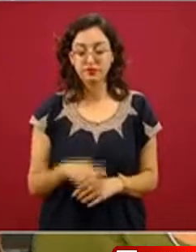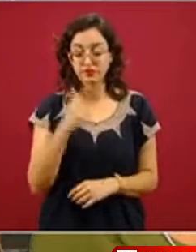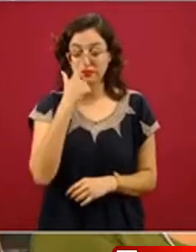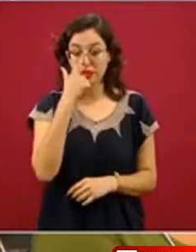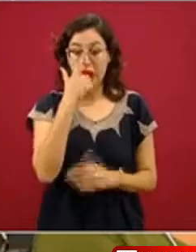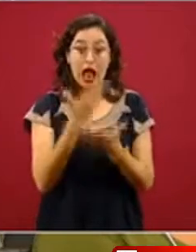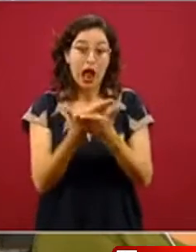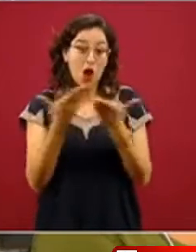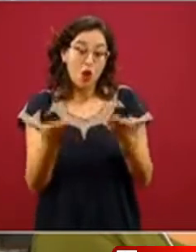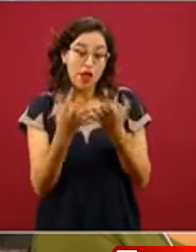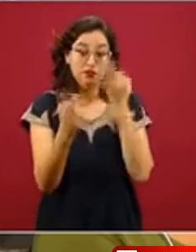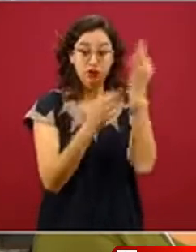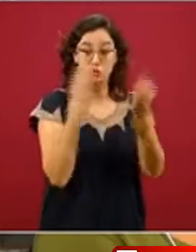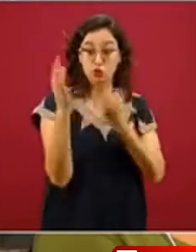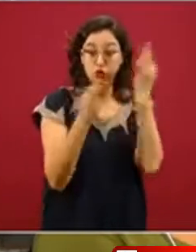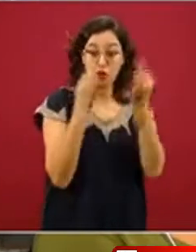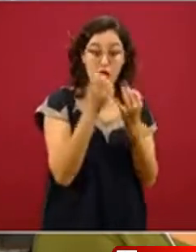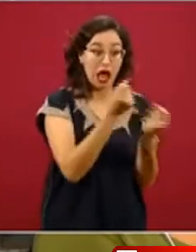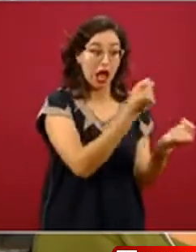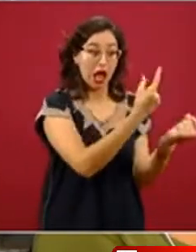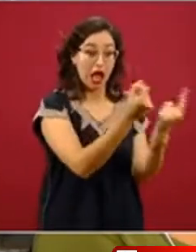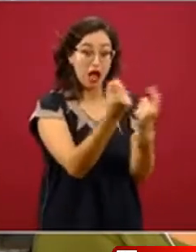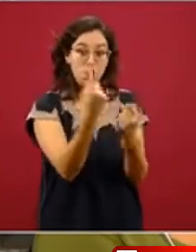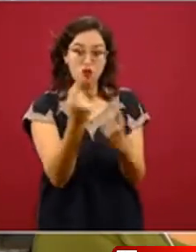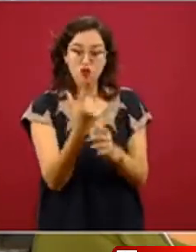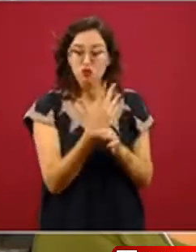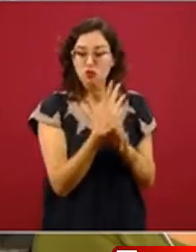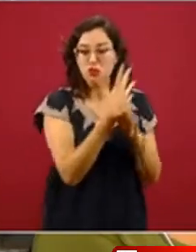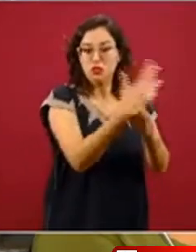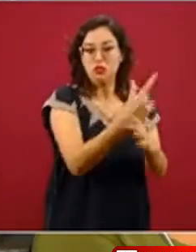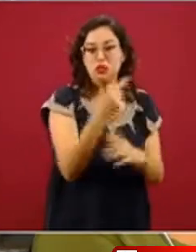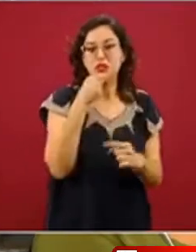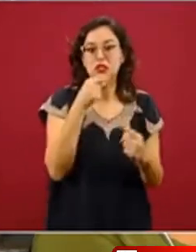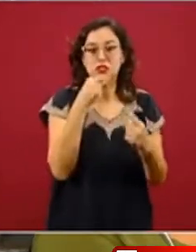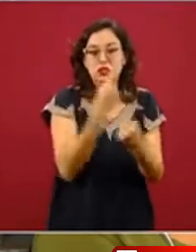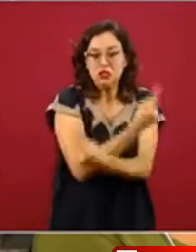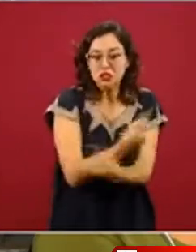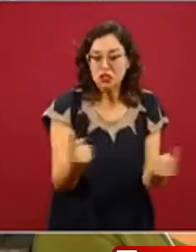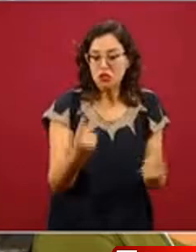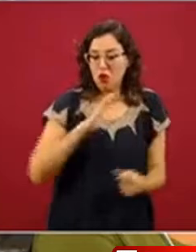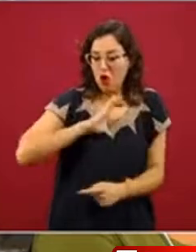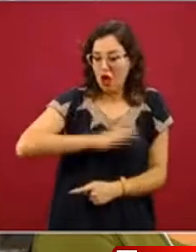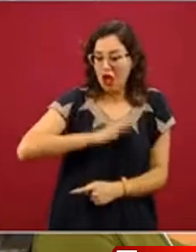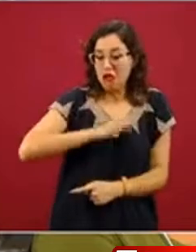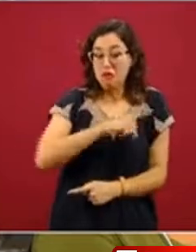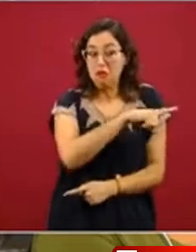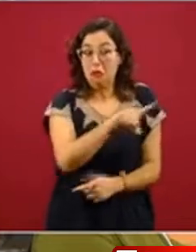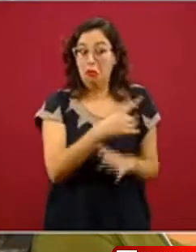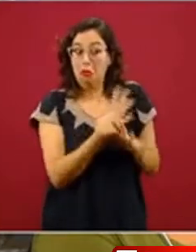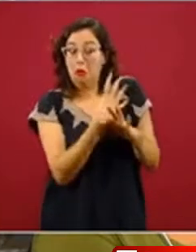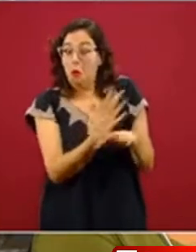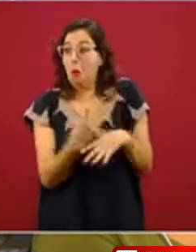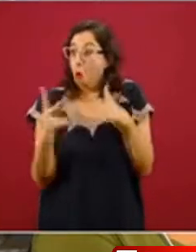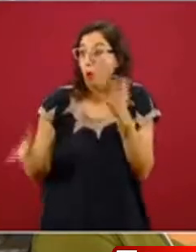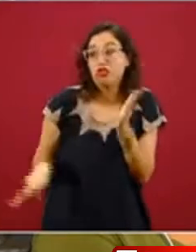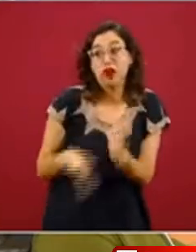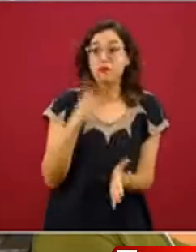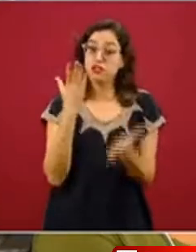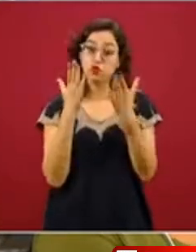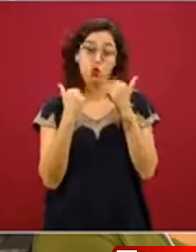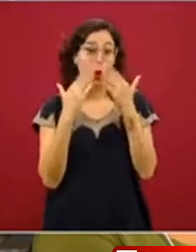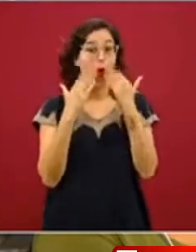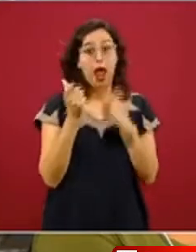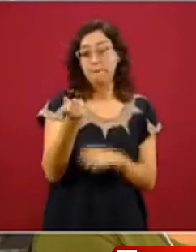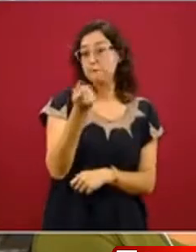medios de comunicación mencionan esta parte de los niños con cáncer, que supuestamente otra vez no hay medicamentos para las quimios, como le